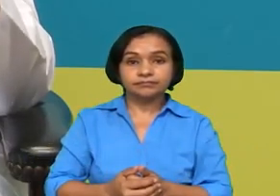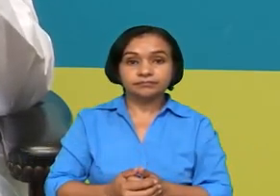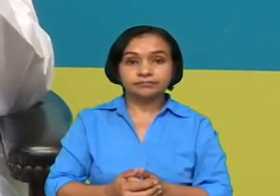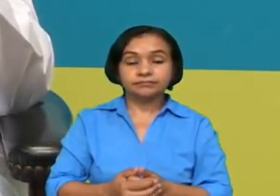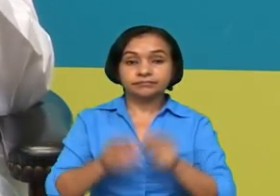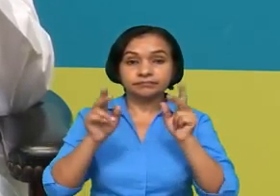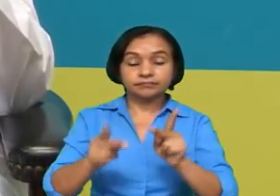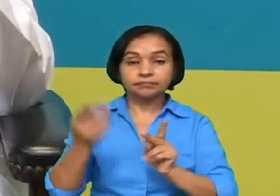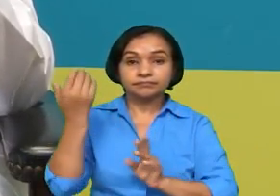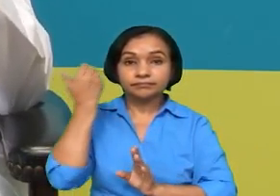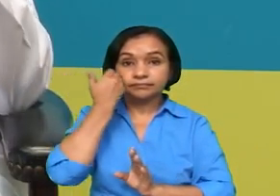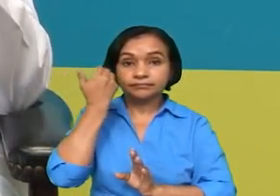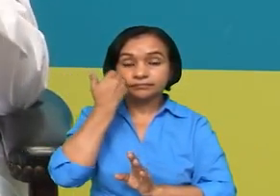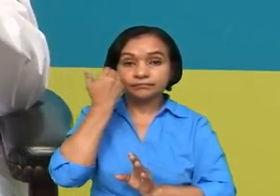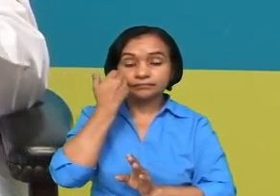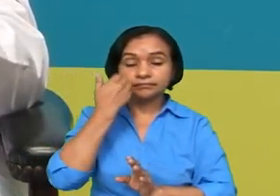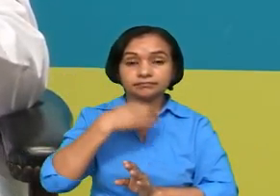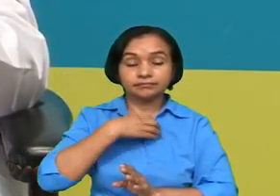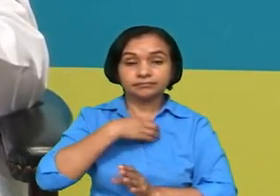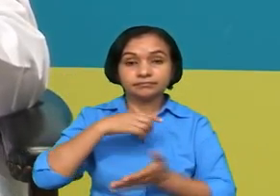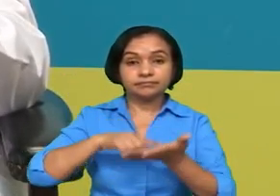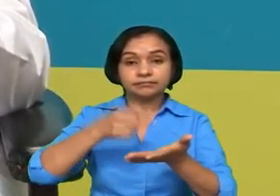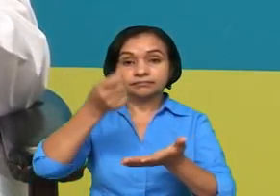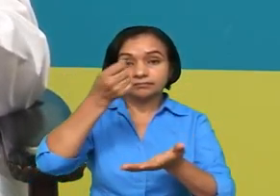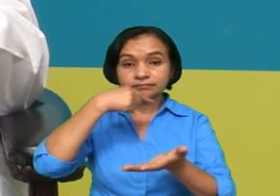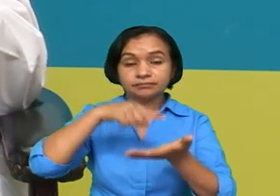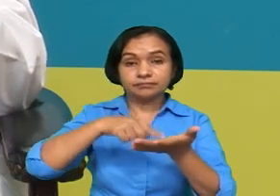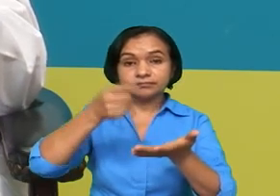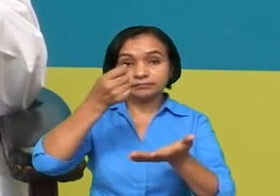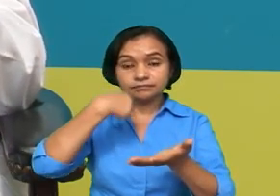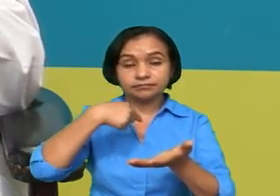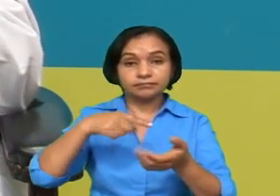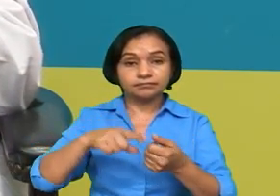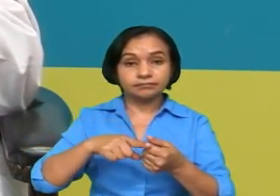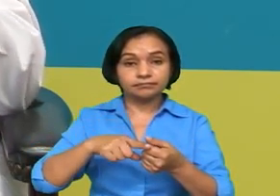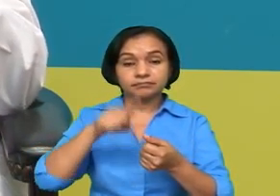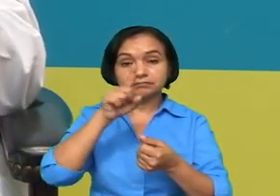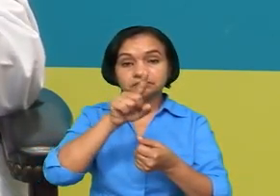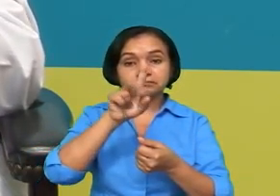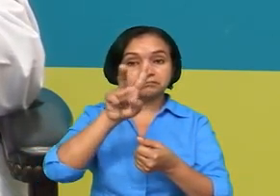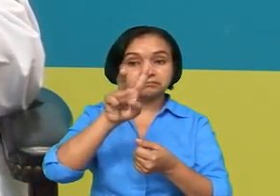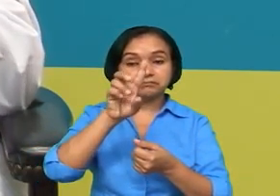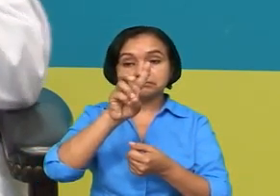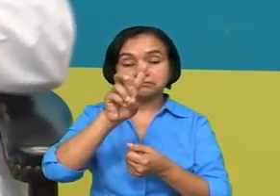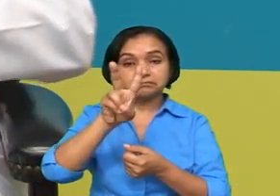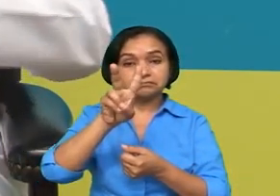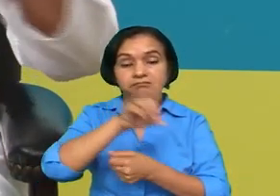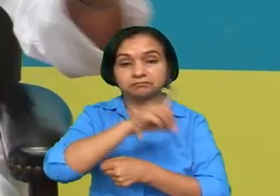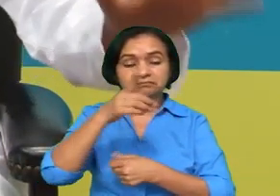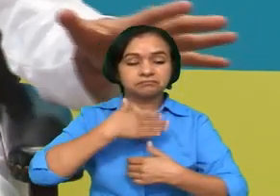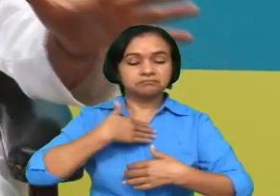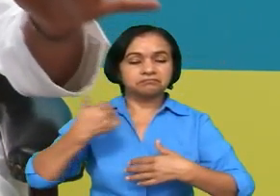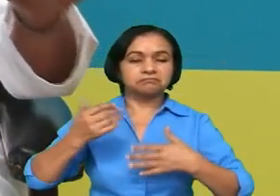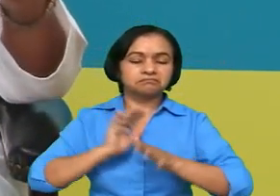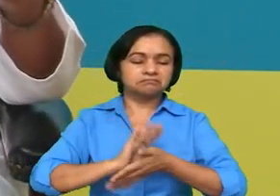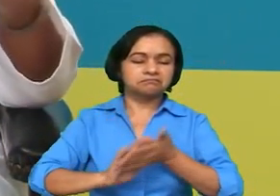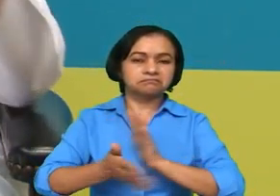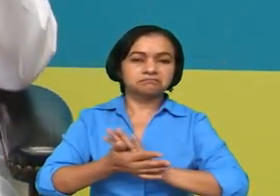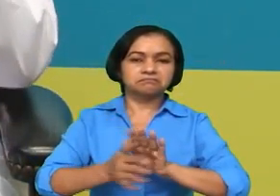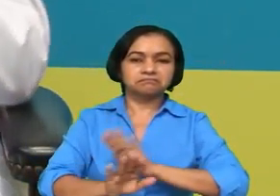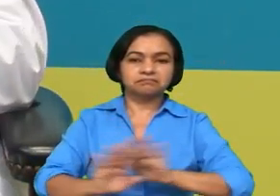el paciente se automedica y toma 1 o 2 días, ya empiezas a sentirte mejor, dejas de